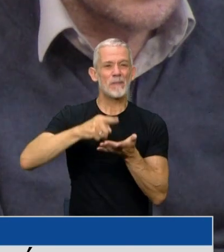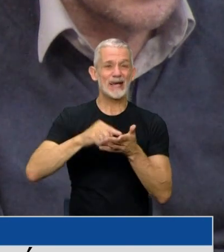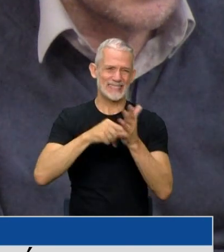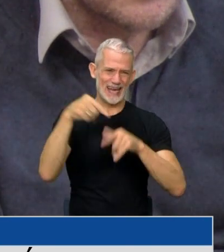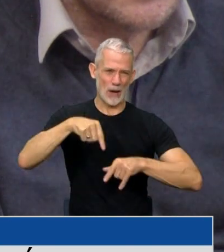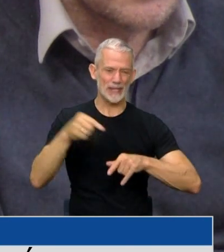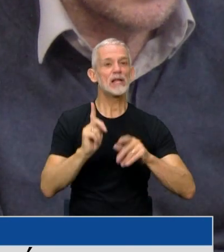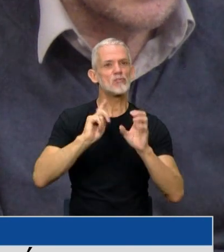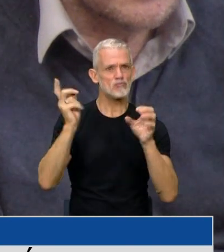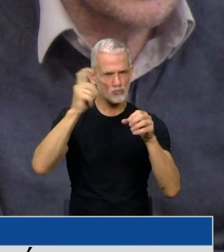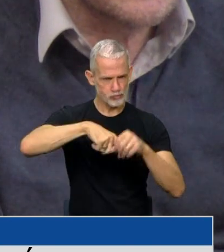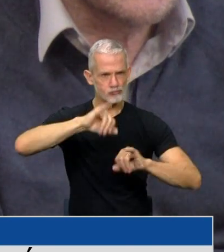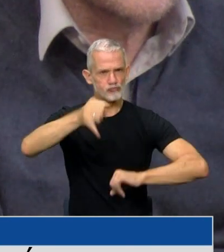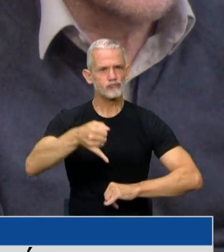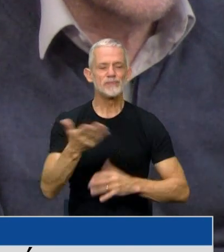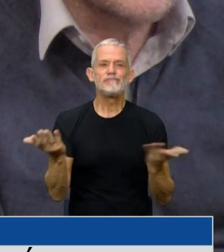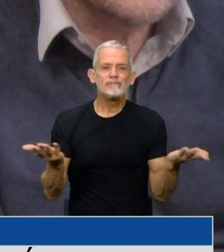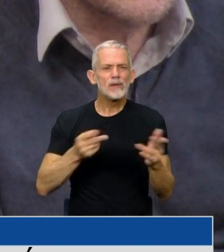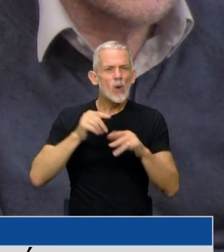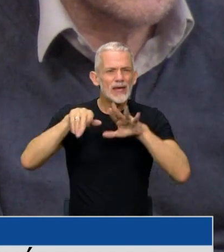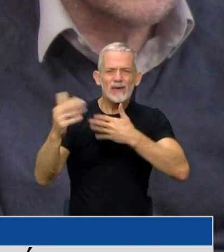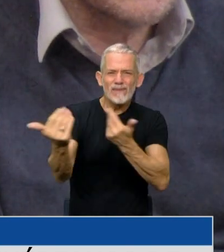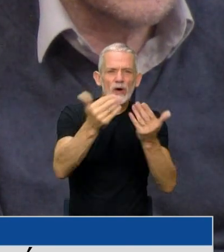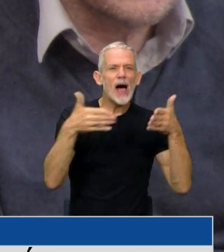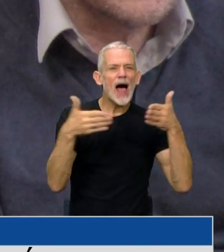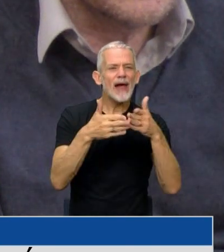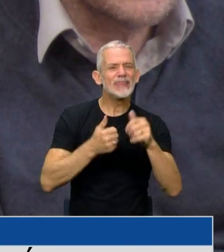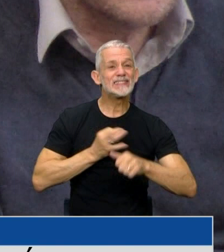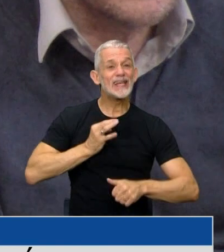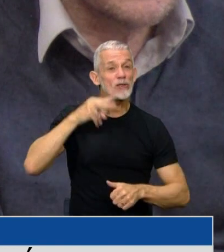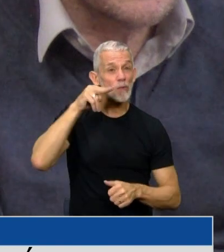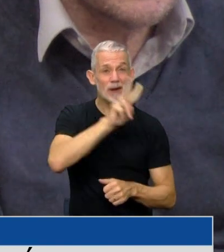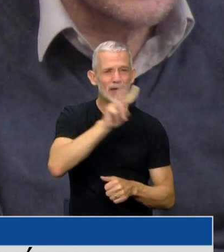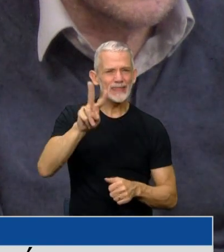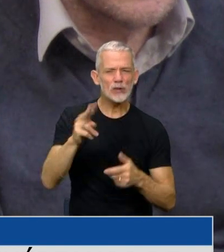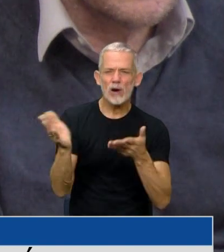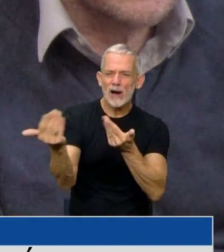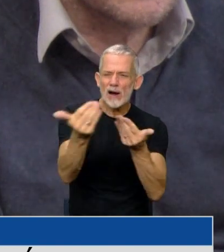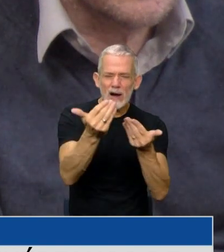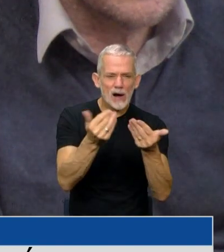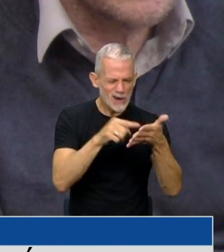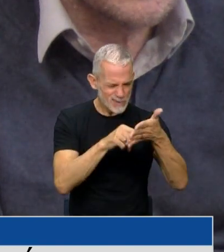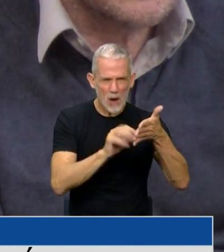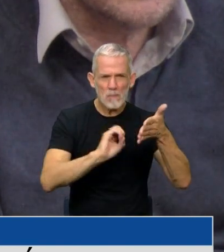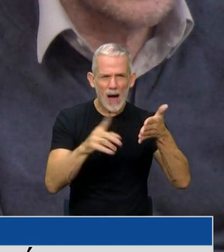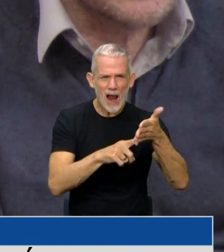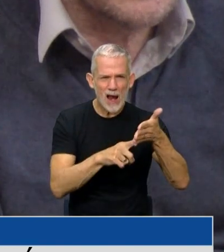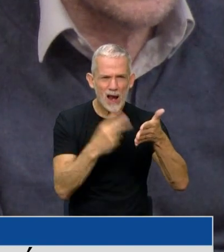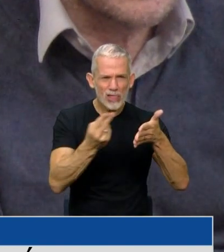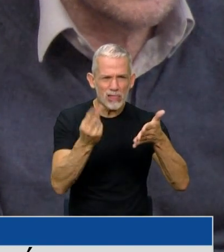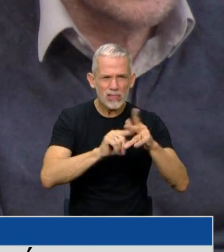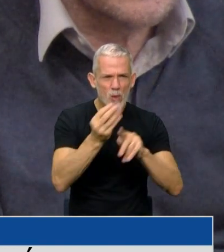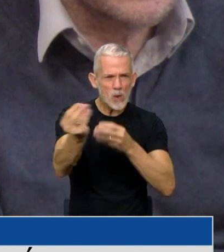el Distrito de Cava, y sin embargo un informe de ANDIS del 2022 dijo que se cumple mal y pésimo, y todos